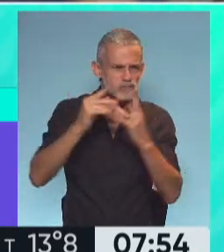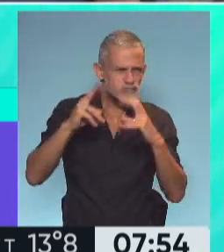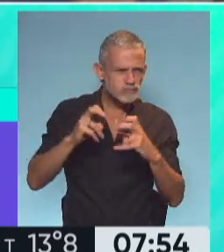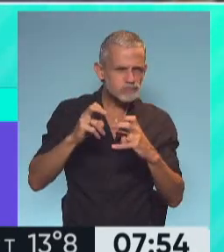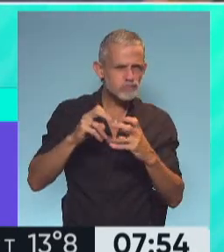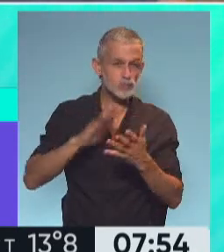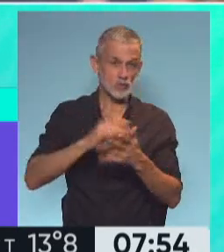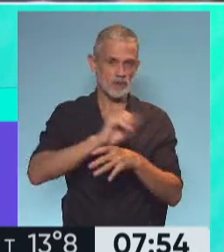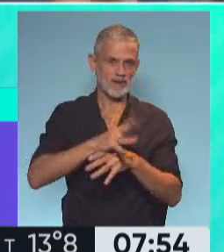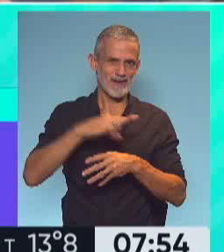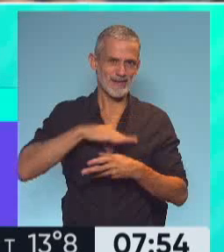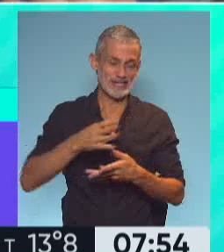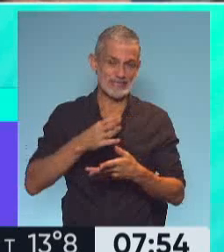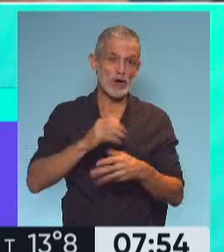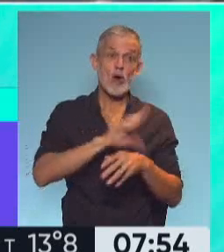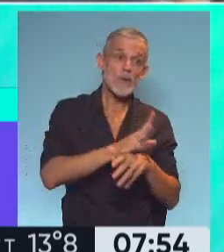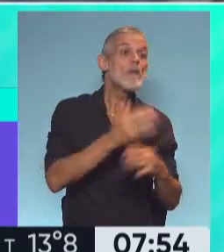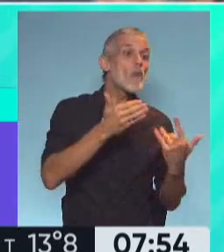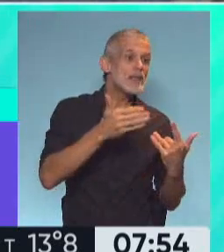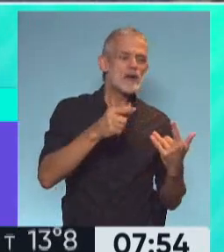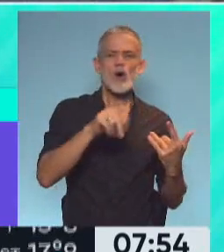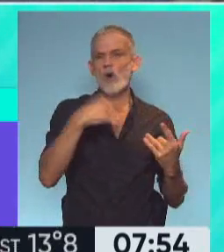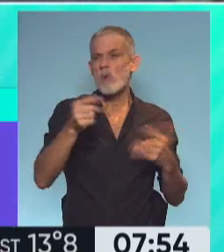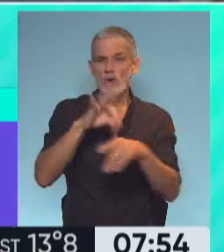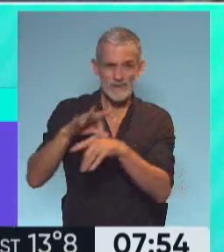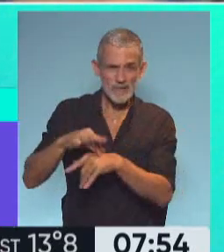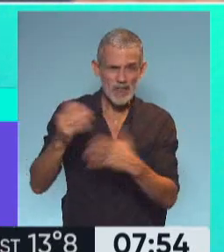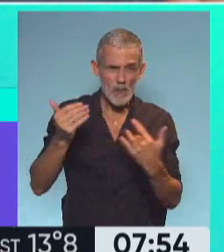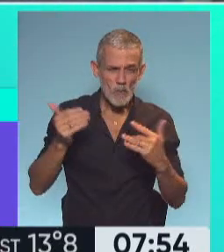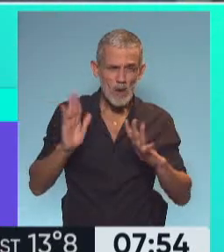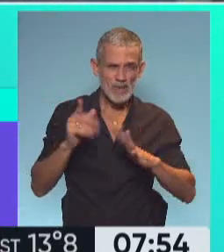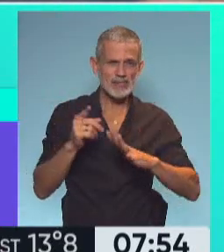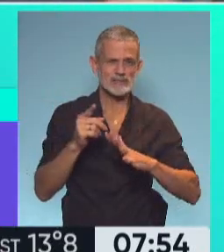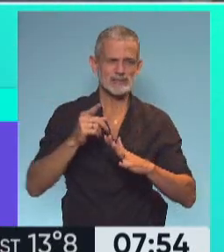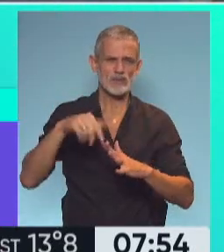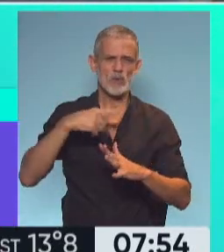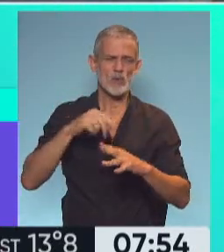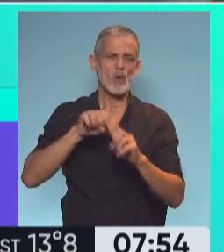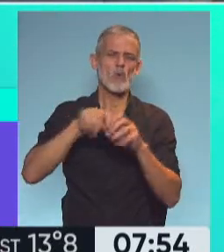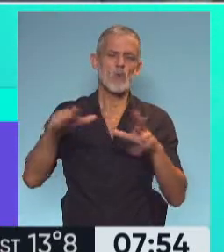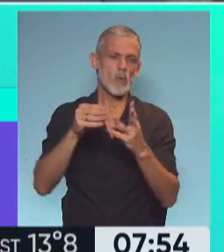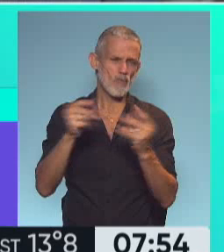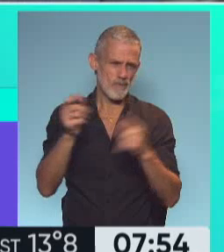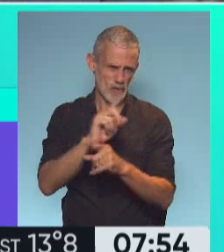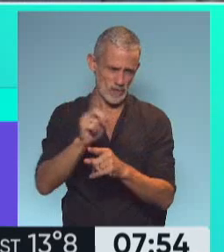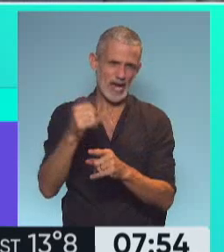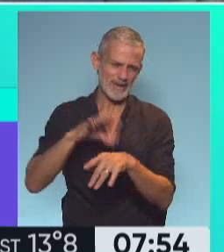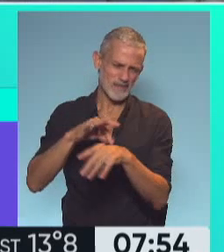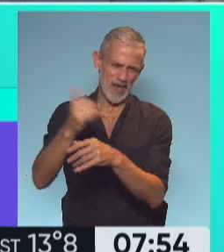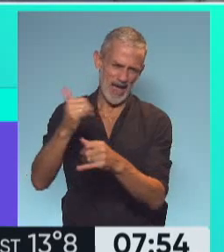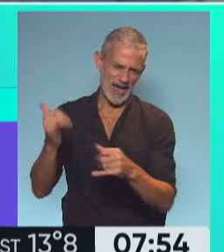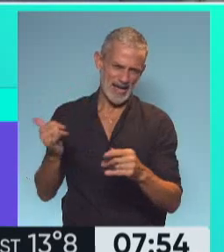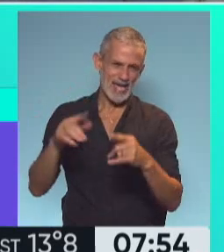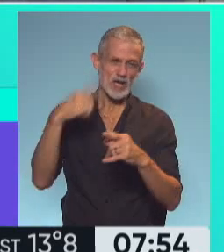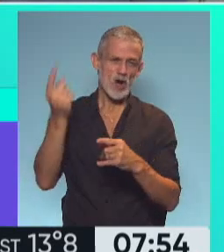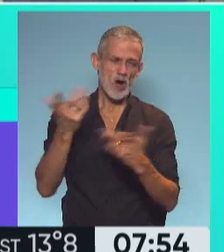COVID, porque puede ser el COVID como puede ser cualquiera de las otras enfermedades que no porque no estemos en una pandemia hayan desaparecido. Claro, eso le quería preguntar, doctor, me